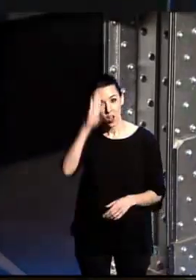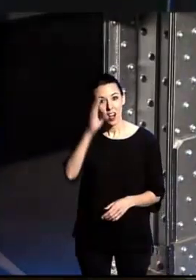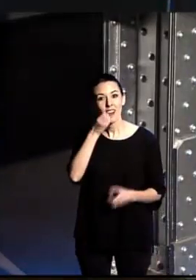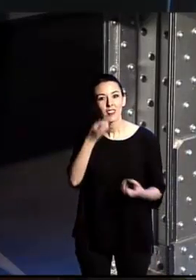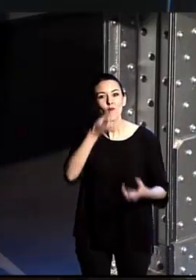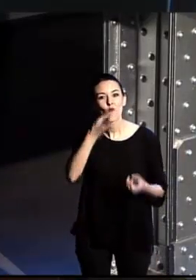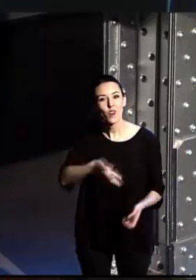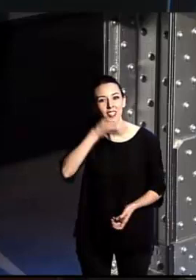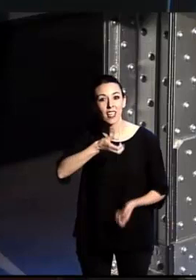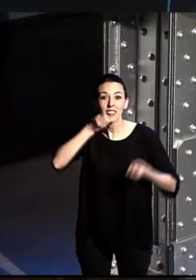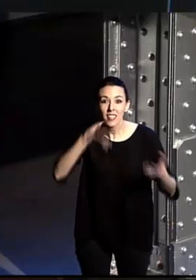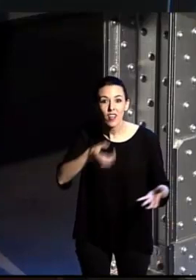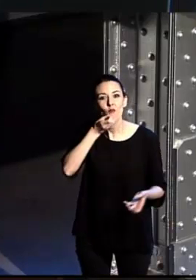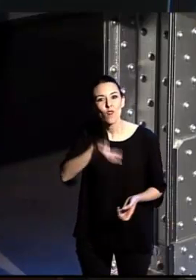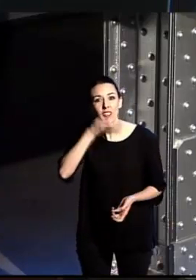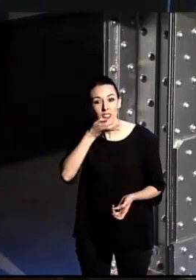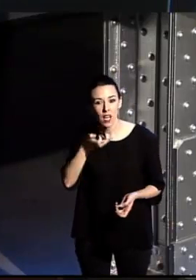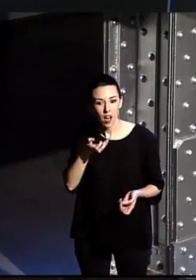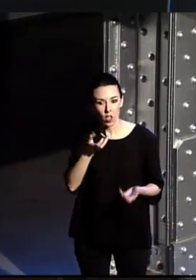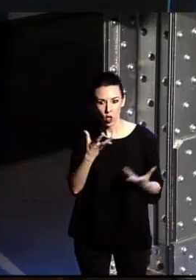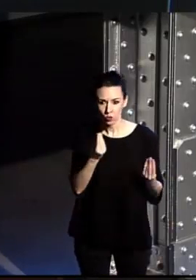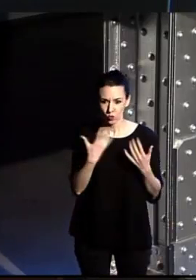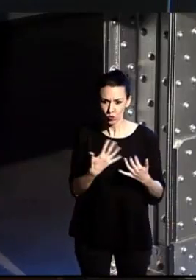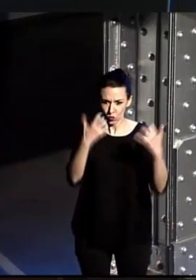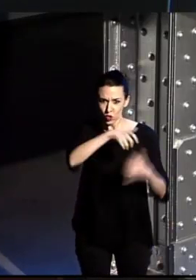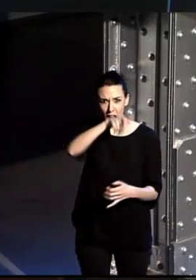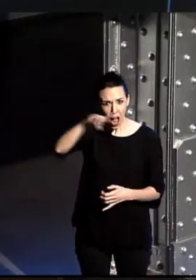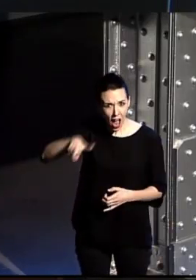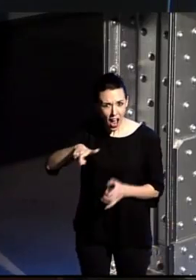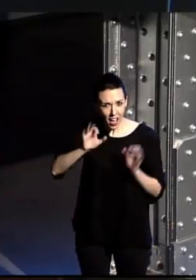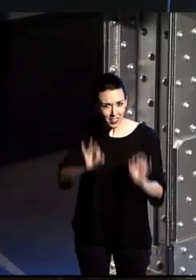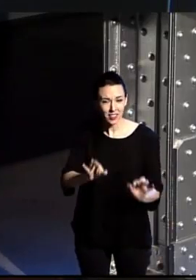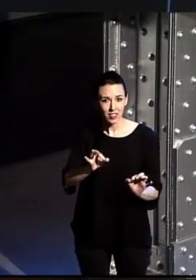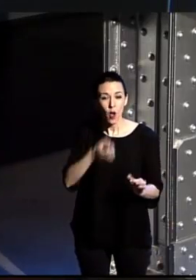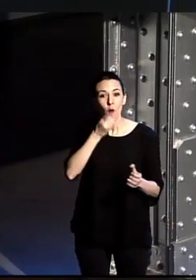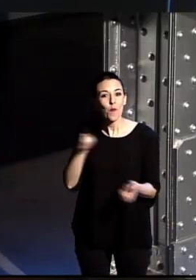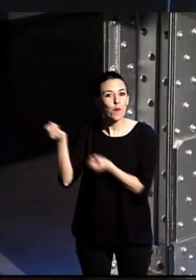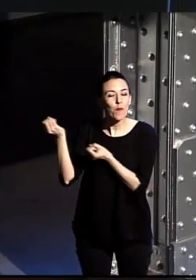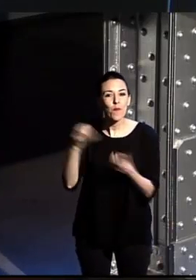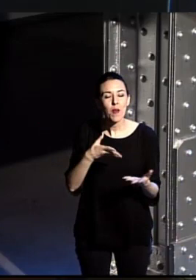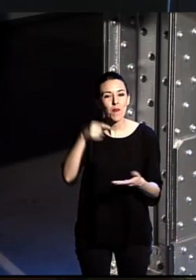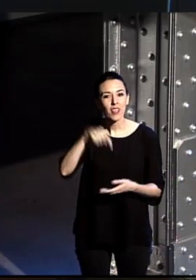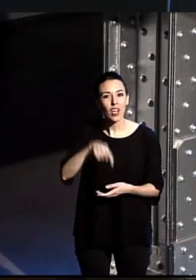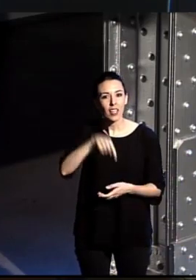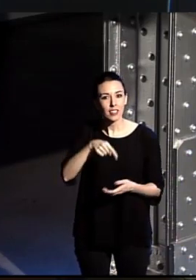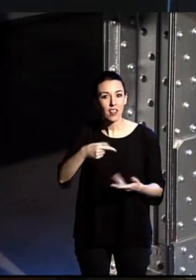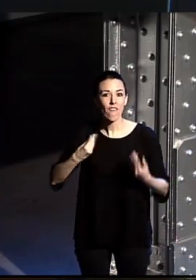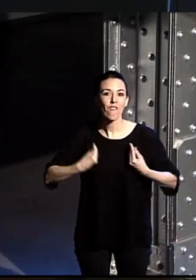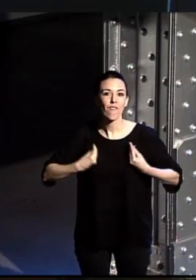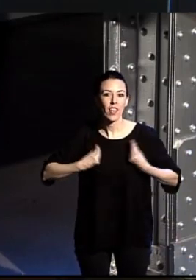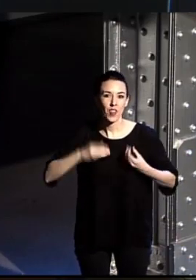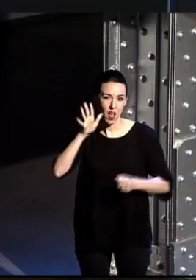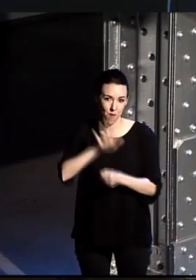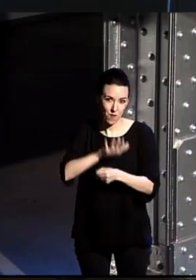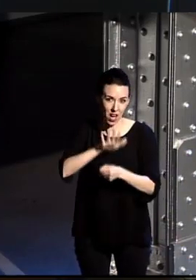¿qué tal? Muy buenas tardes. ¿Qué tal? Muy buenas tardes. ¿Cuántos bernianos estamos hoy aquí? Bueno, bienvenidos a este Vida en